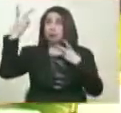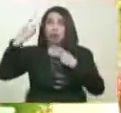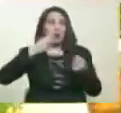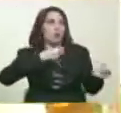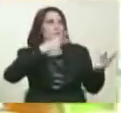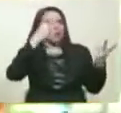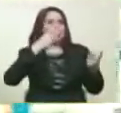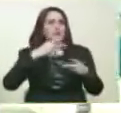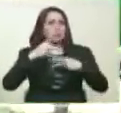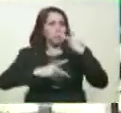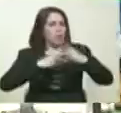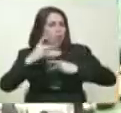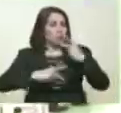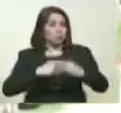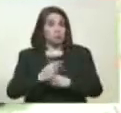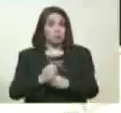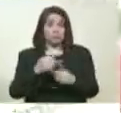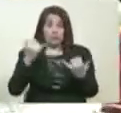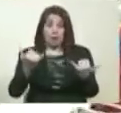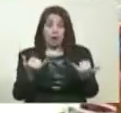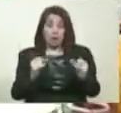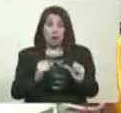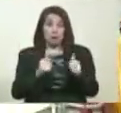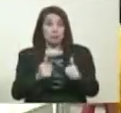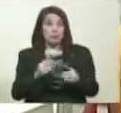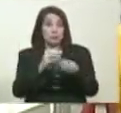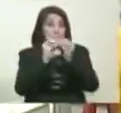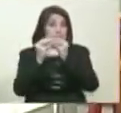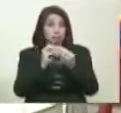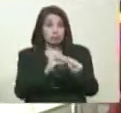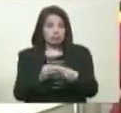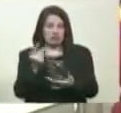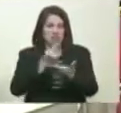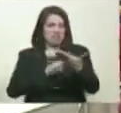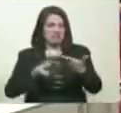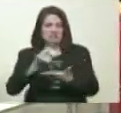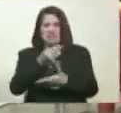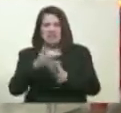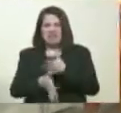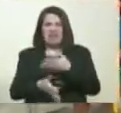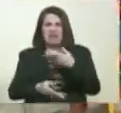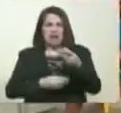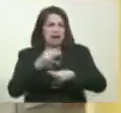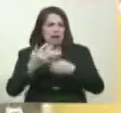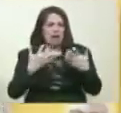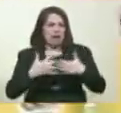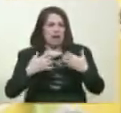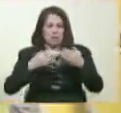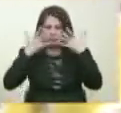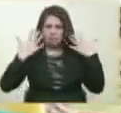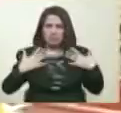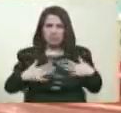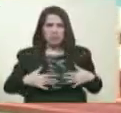aquí tenemos, diseñamos y fabricamos a tu medida. ¿Qué diseñas y qué fabricas a mi medida?